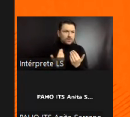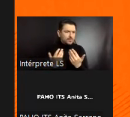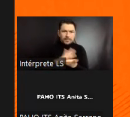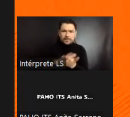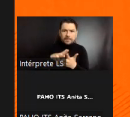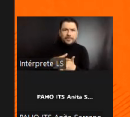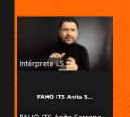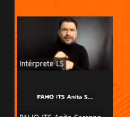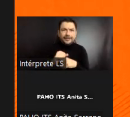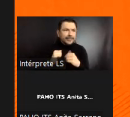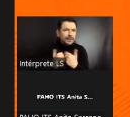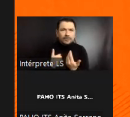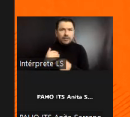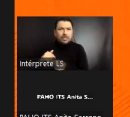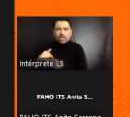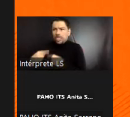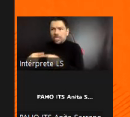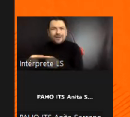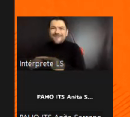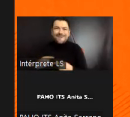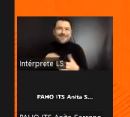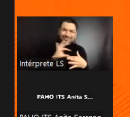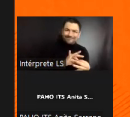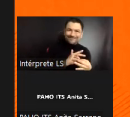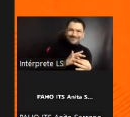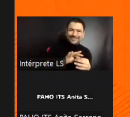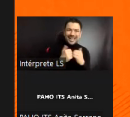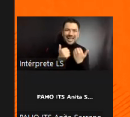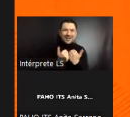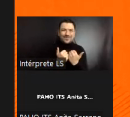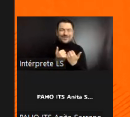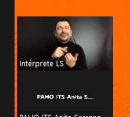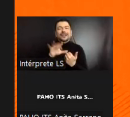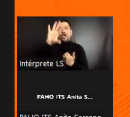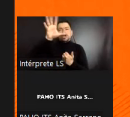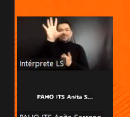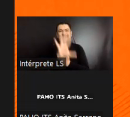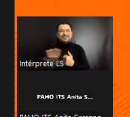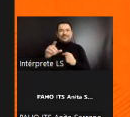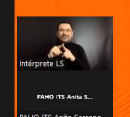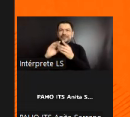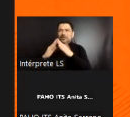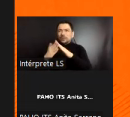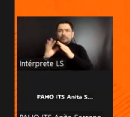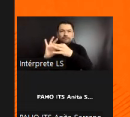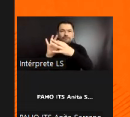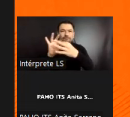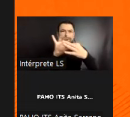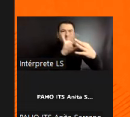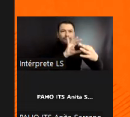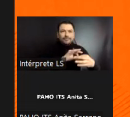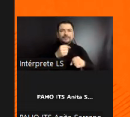datos, creando así una brecha entre lo nacional y lo subnacional. Nuestra solución entonces, que se adaptó en